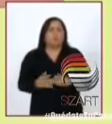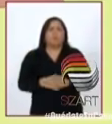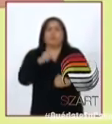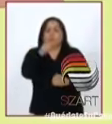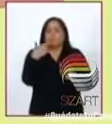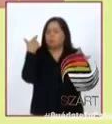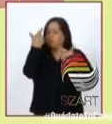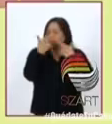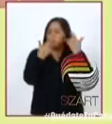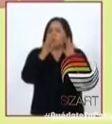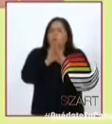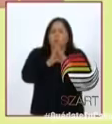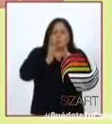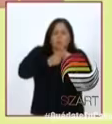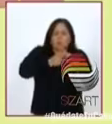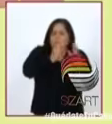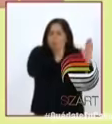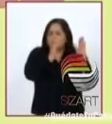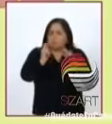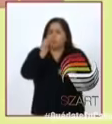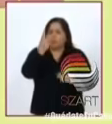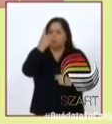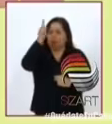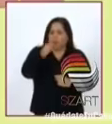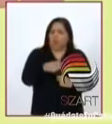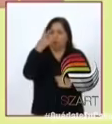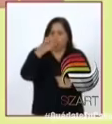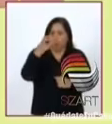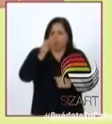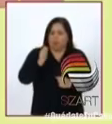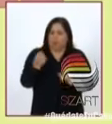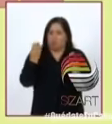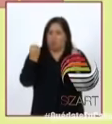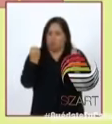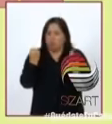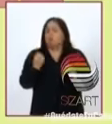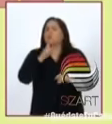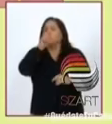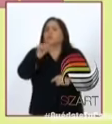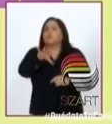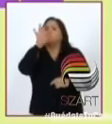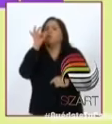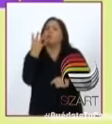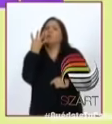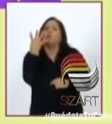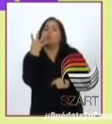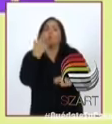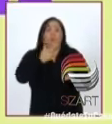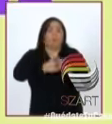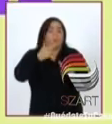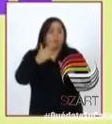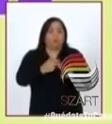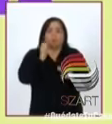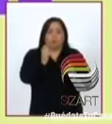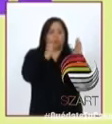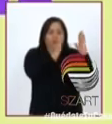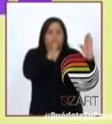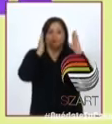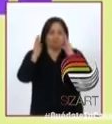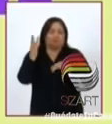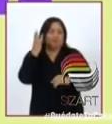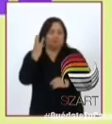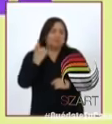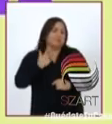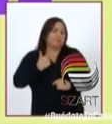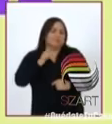Observa cómo divide cada pedazo de un tercio de metro en novenos y selecciona 4 de ellos hasta obtener 3 pedazos de tela